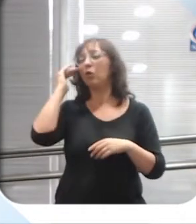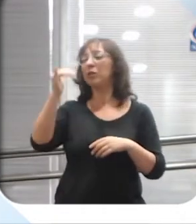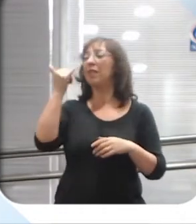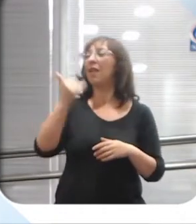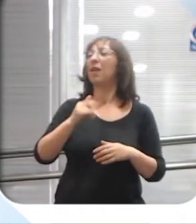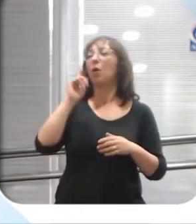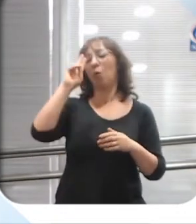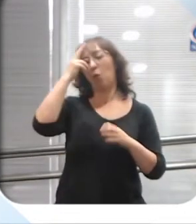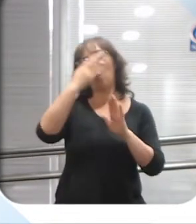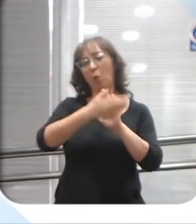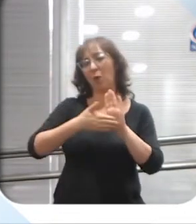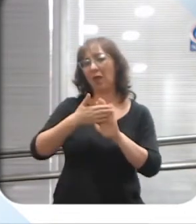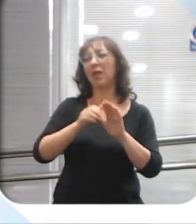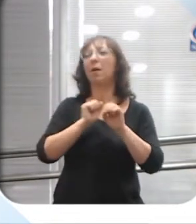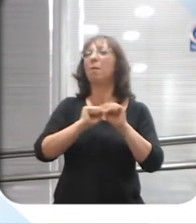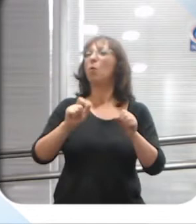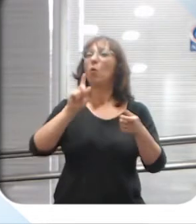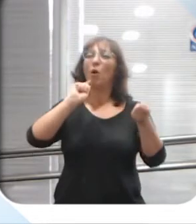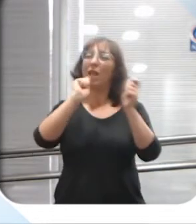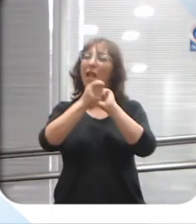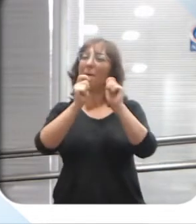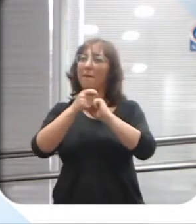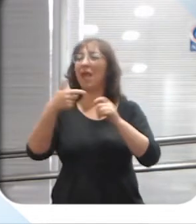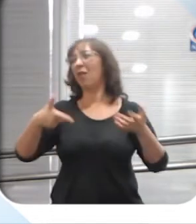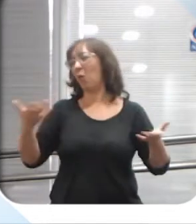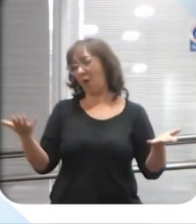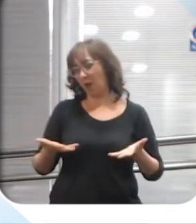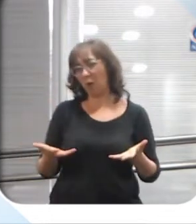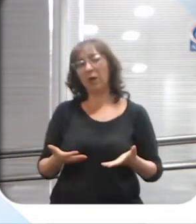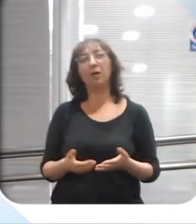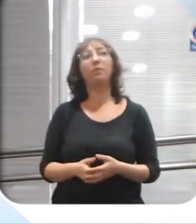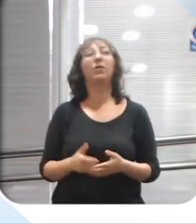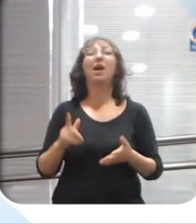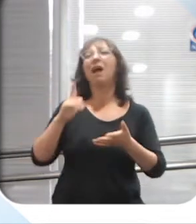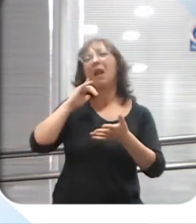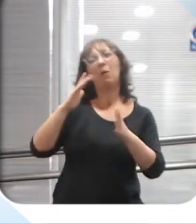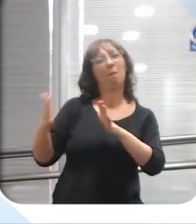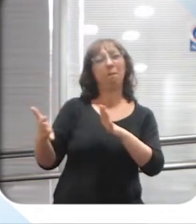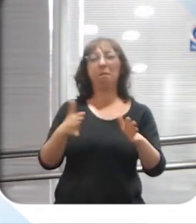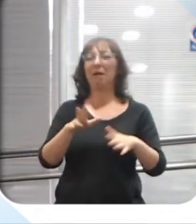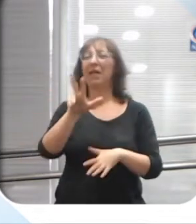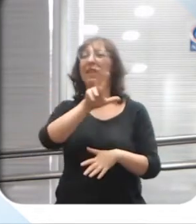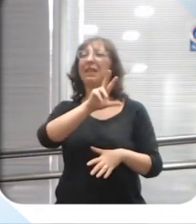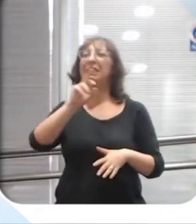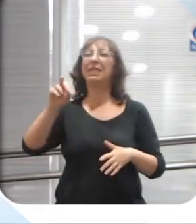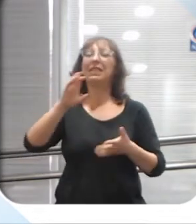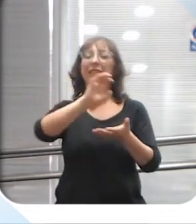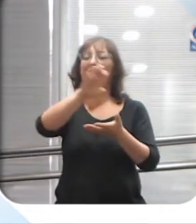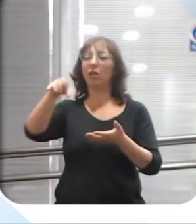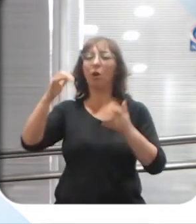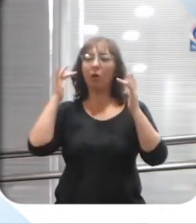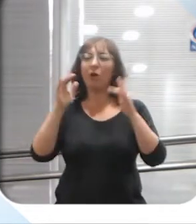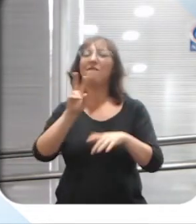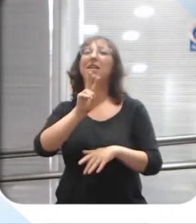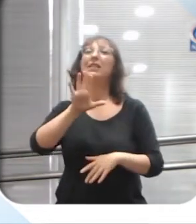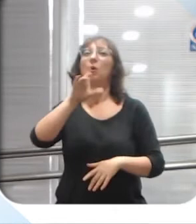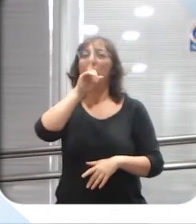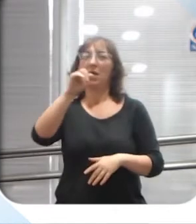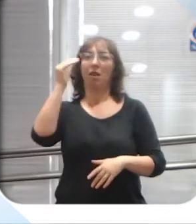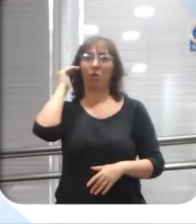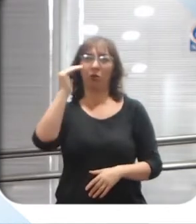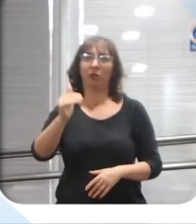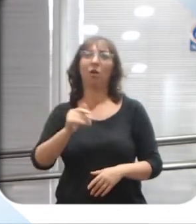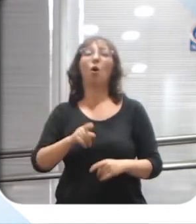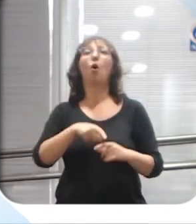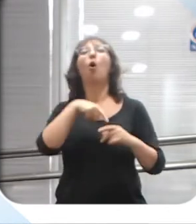Uruguay, pudo haber cambiado en este tiempo, que era algo así como 300 centros educativos y 25.000 docentes.